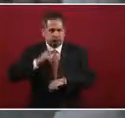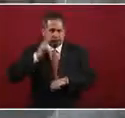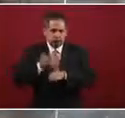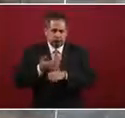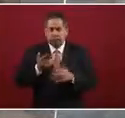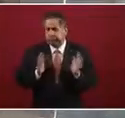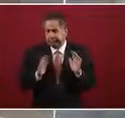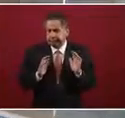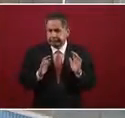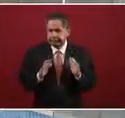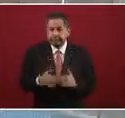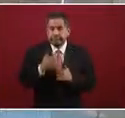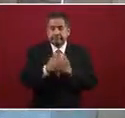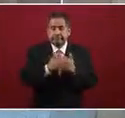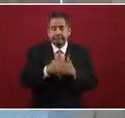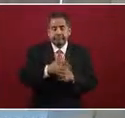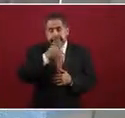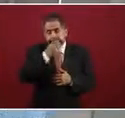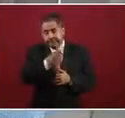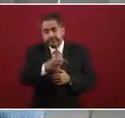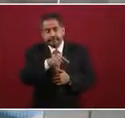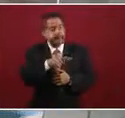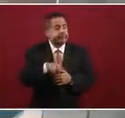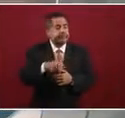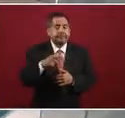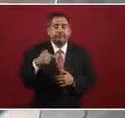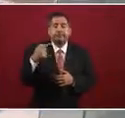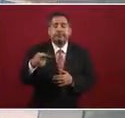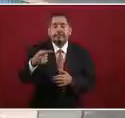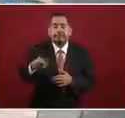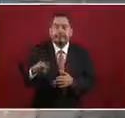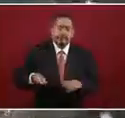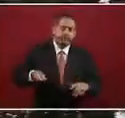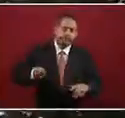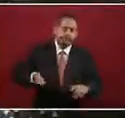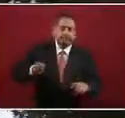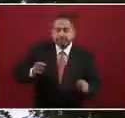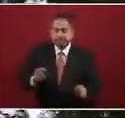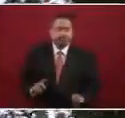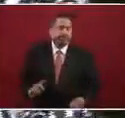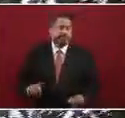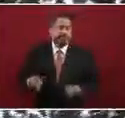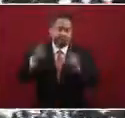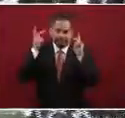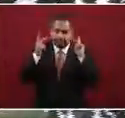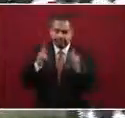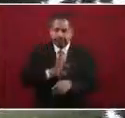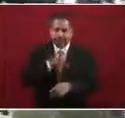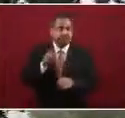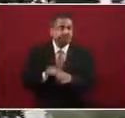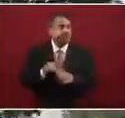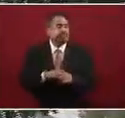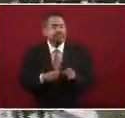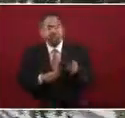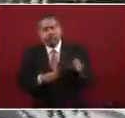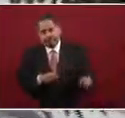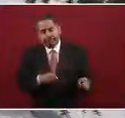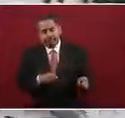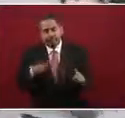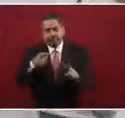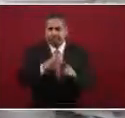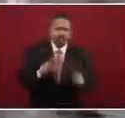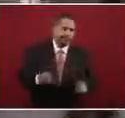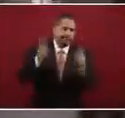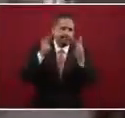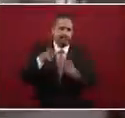instrucción del señor presidente, muy puntual, es que en la próxima subasta del Instituto para devolverle al pueblo robado, pues tenga un destino, tenga una